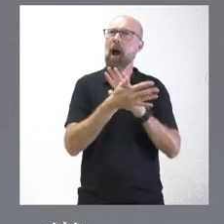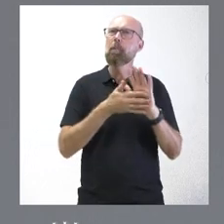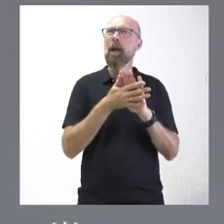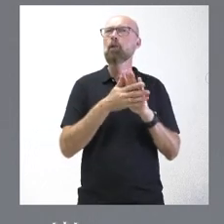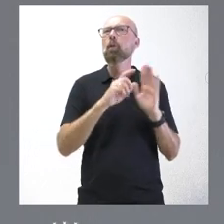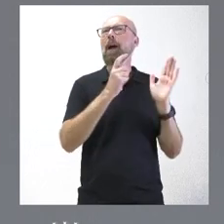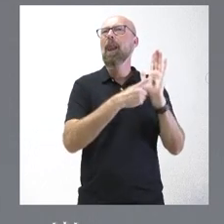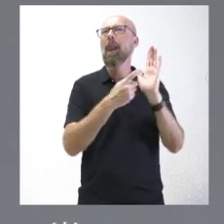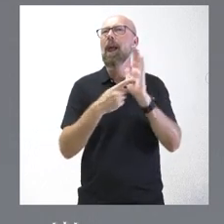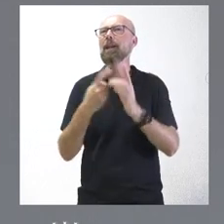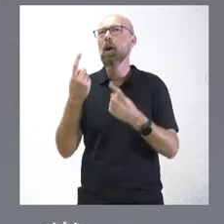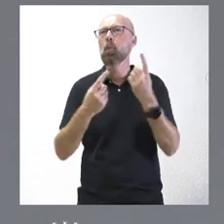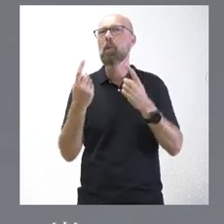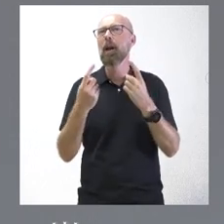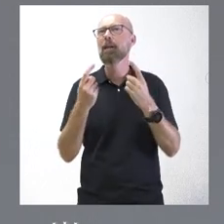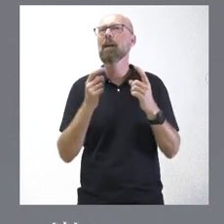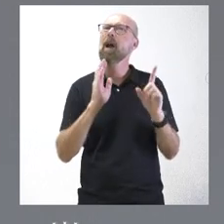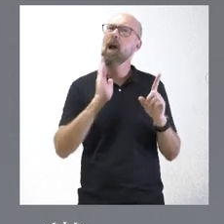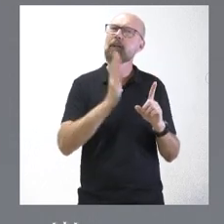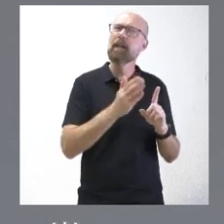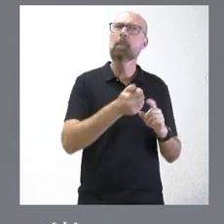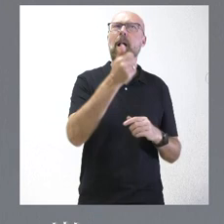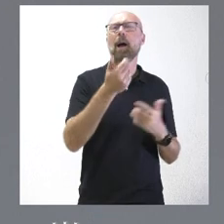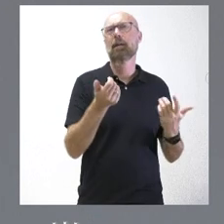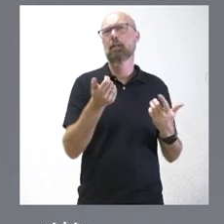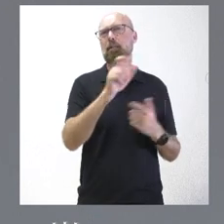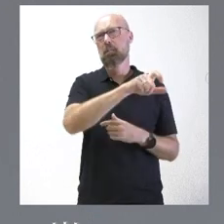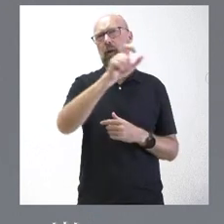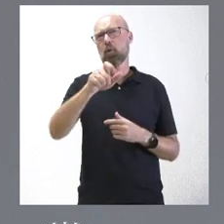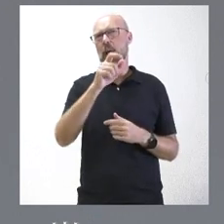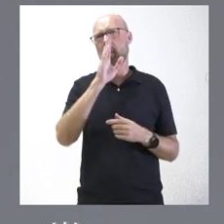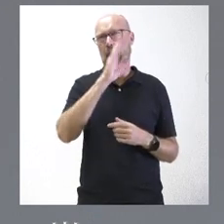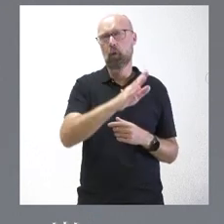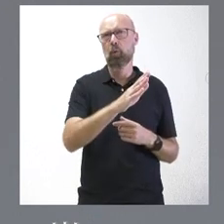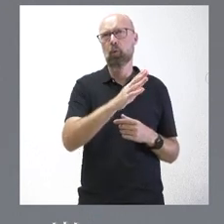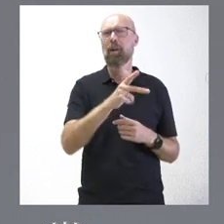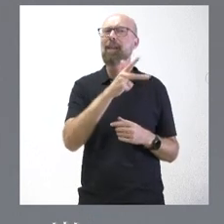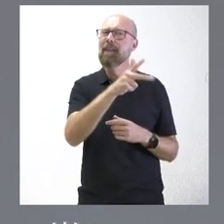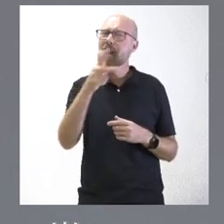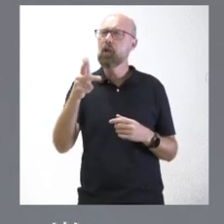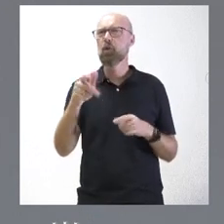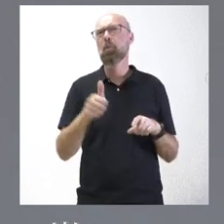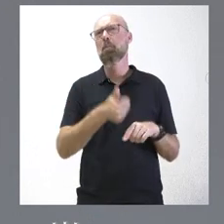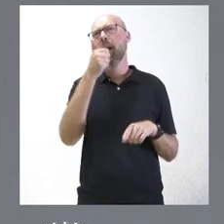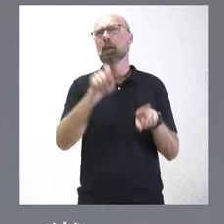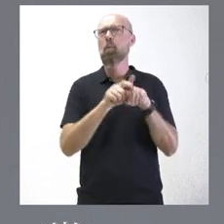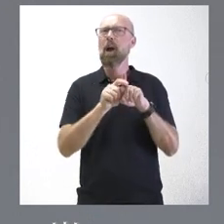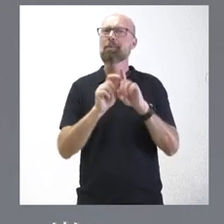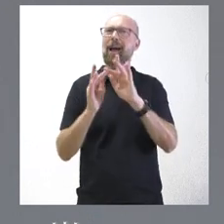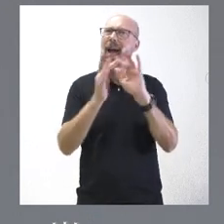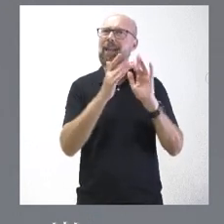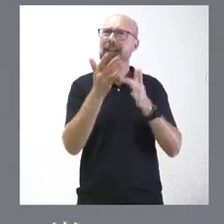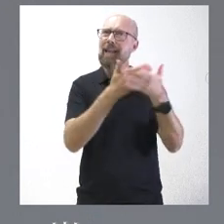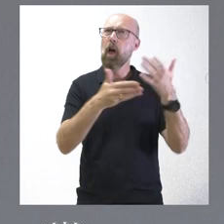bueno pues afectan más a las personas afectan más a los derechos tienen más interacción con